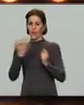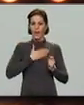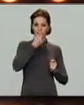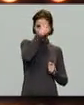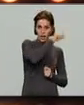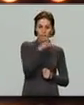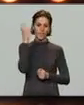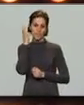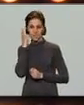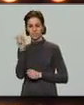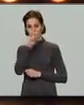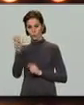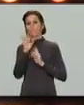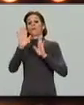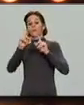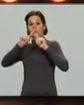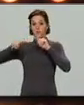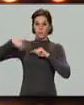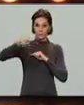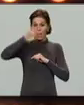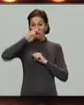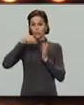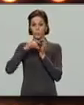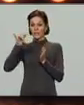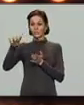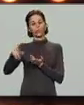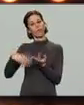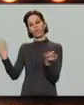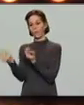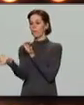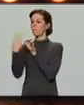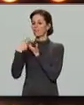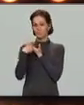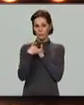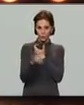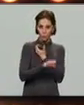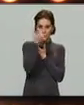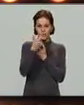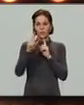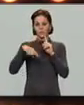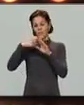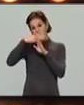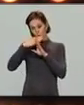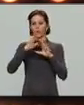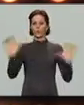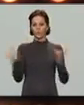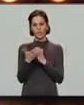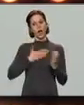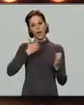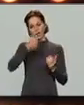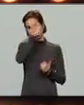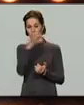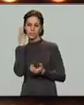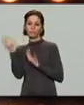hacemos con vuestros alcaldes y alcaldesas, sino a partir de 2014 vamos a requerir más de su participación en clave regional